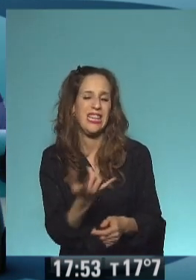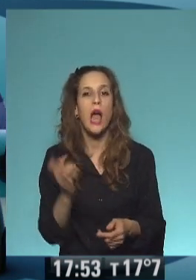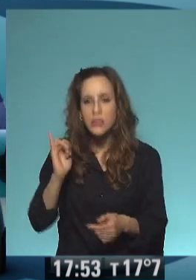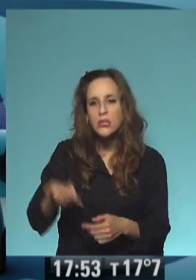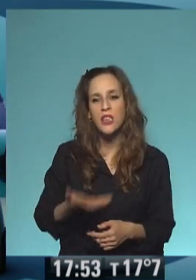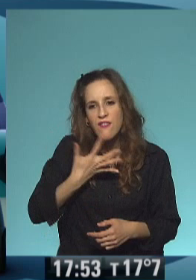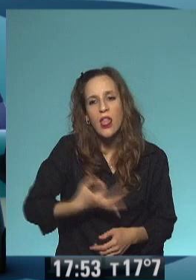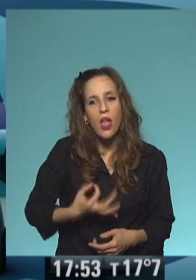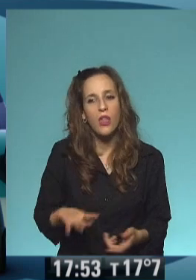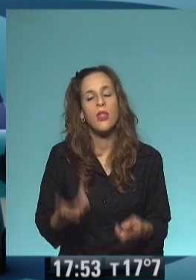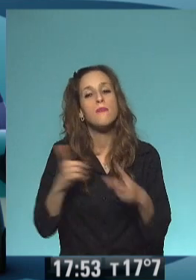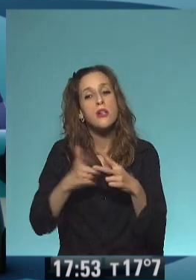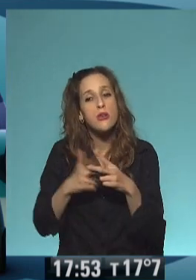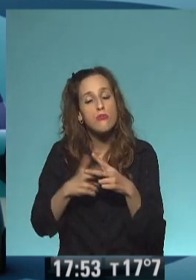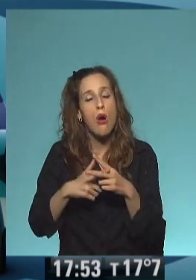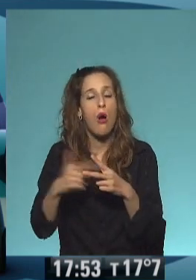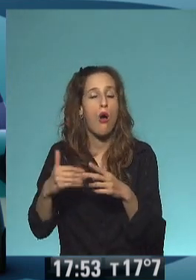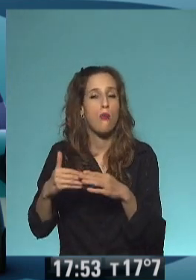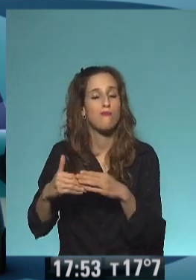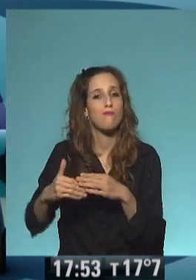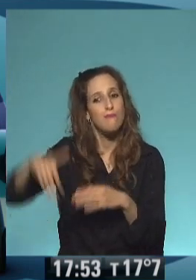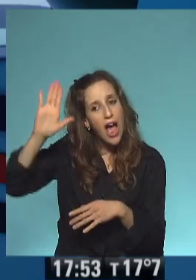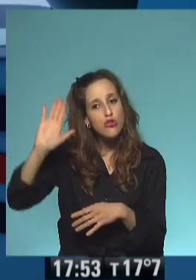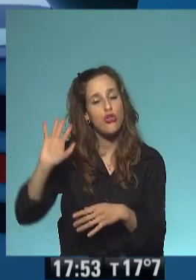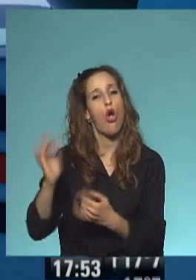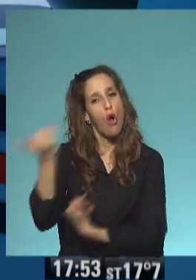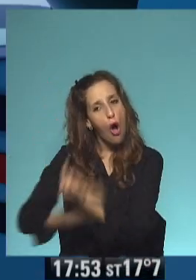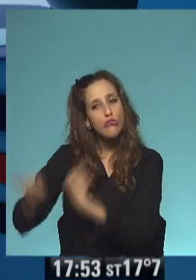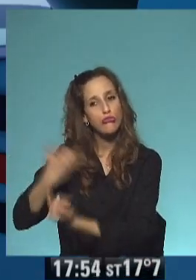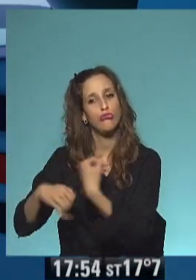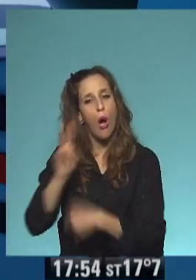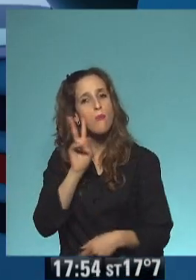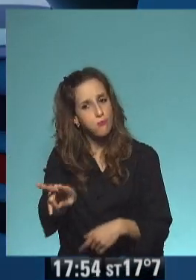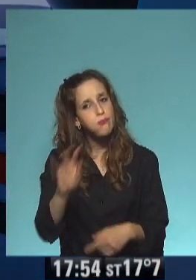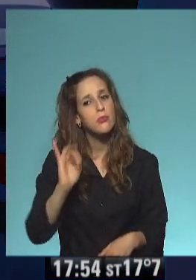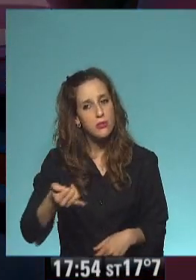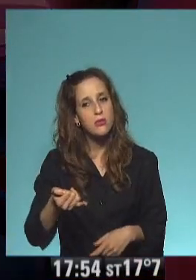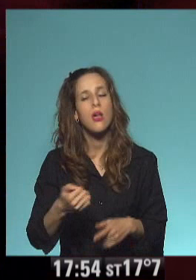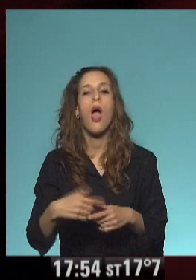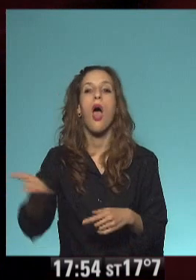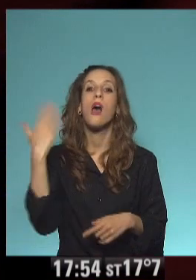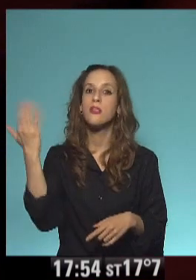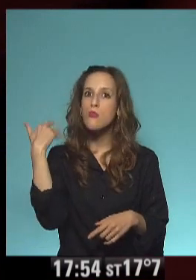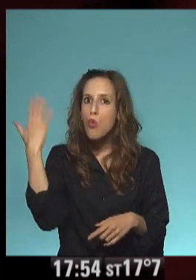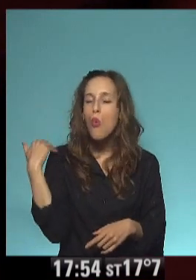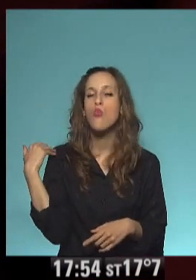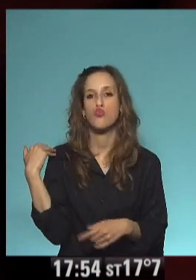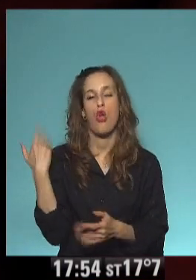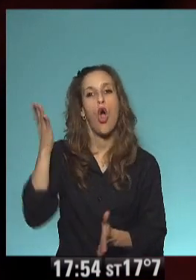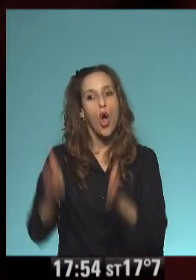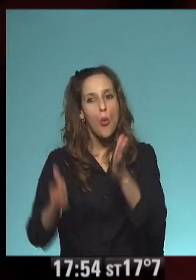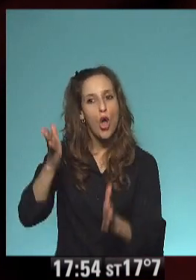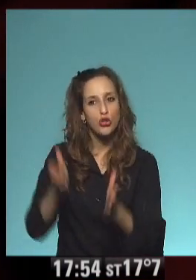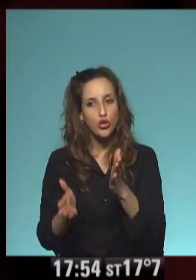existe. Mi primo más grande, el Pixel, me contó. Dicen que hace mucho tiempo había un robot que